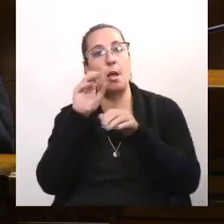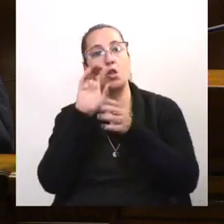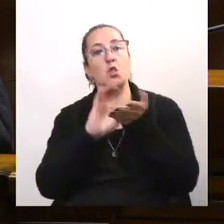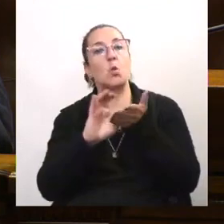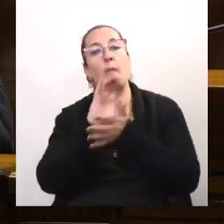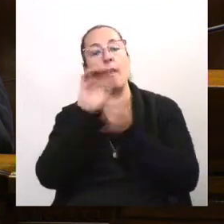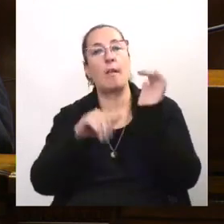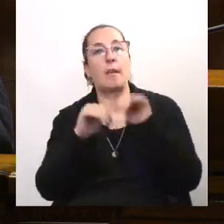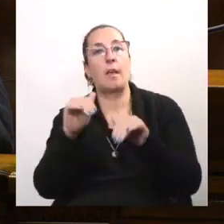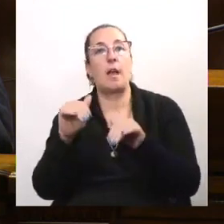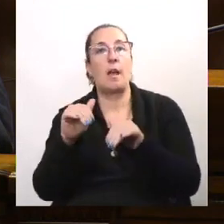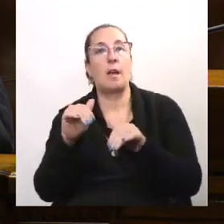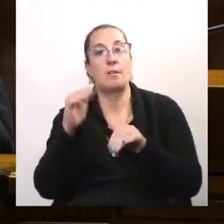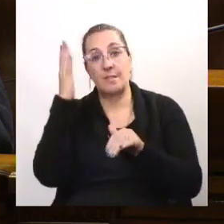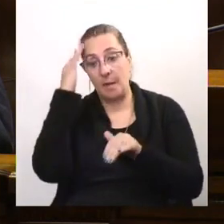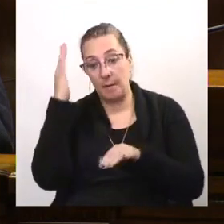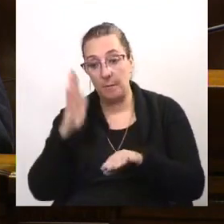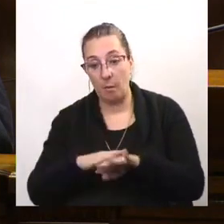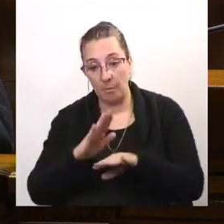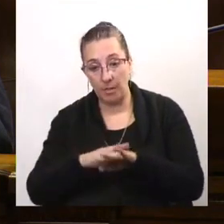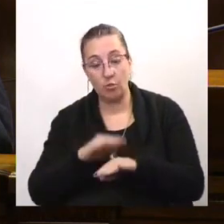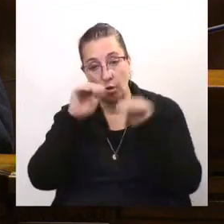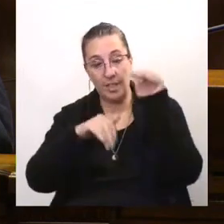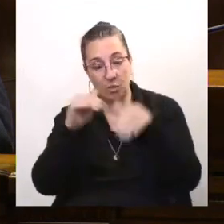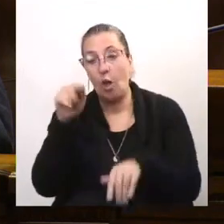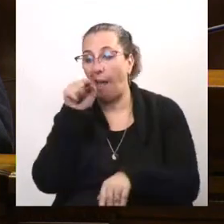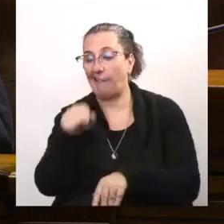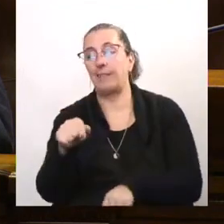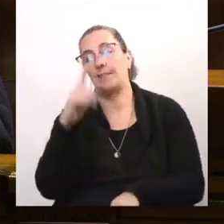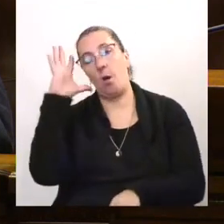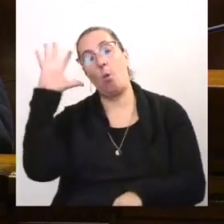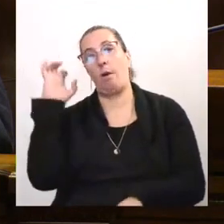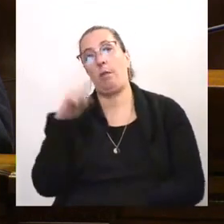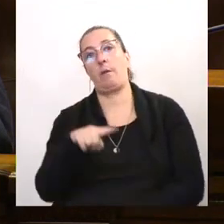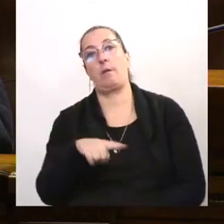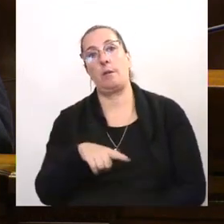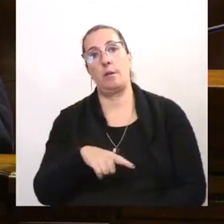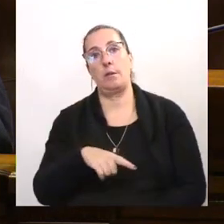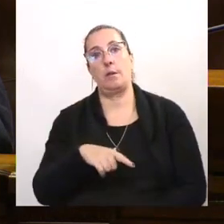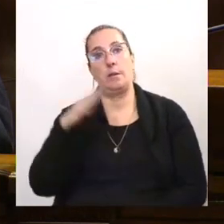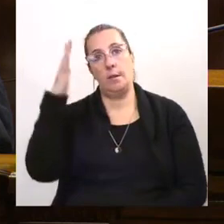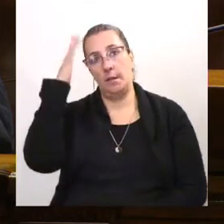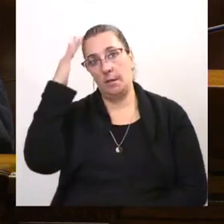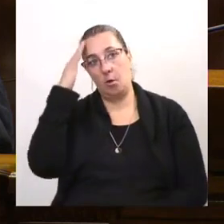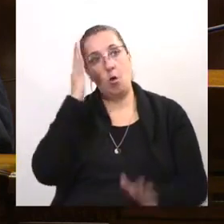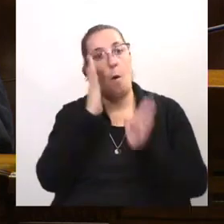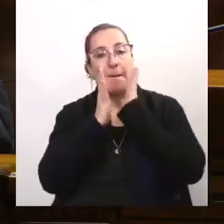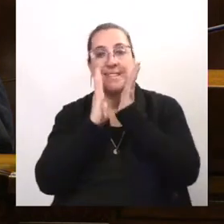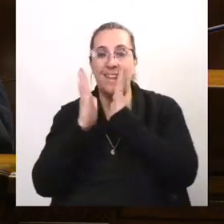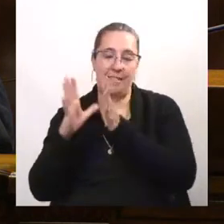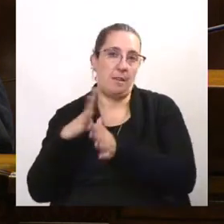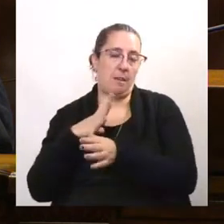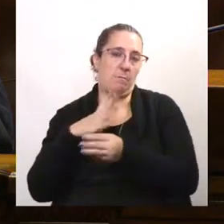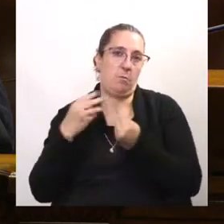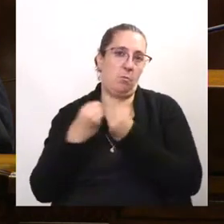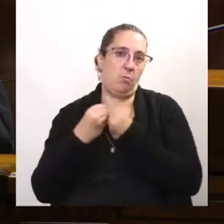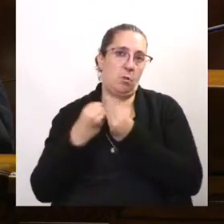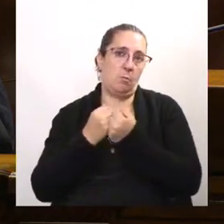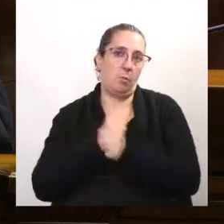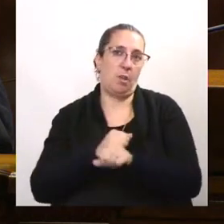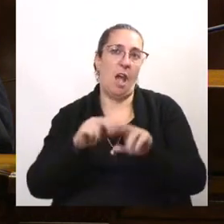se entera de la existencia cuando estamos ante un acto electoral. Teniendo en cuenta la gran cantidad de competencias que tiene la Corte, que puede llegar a anular